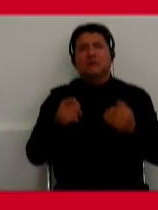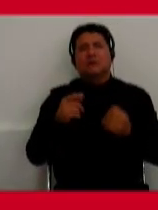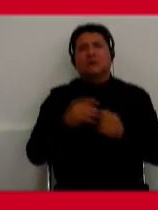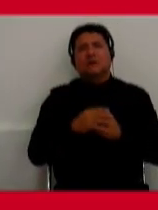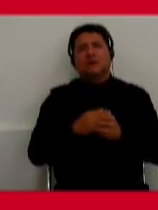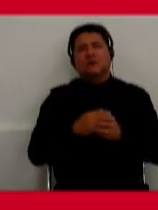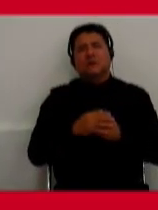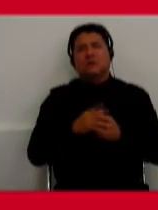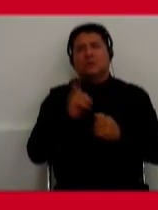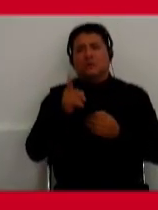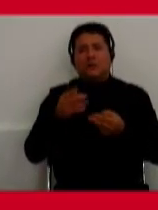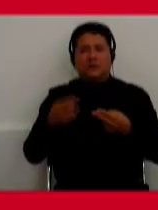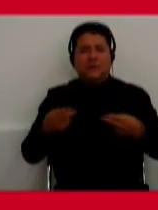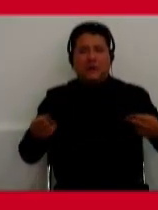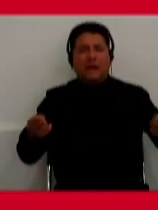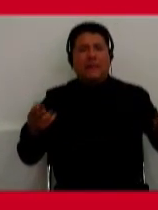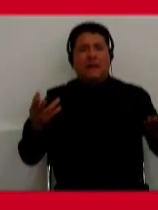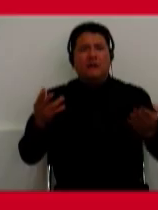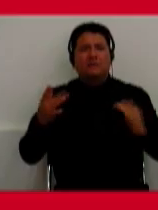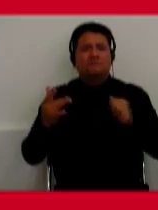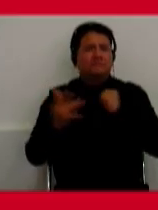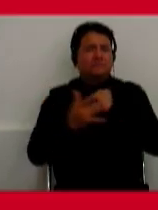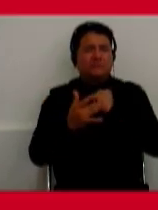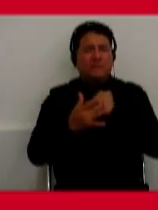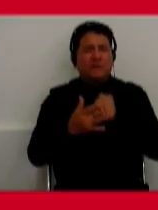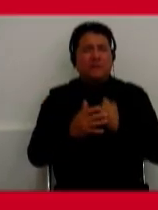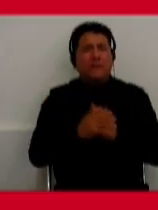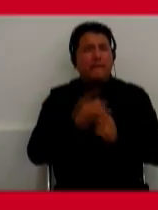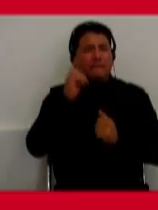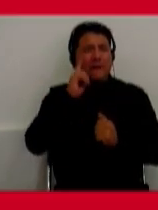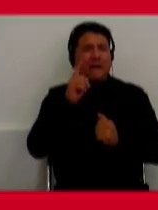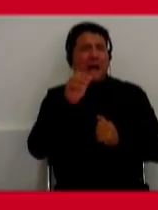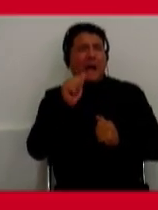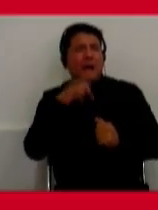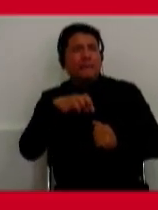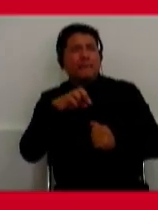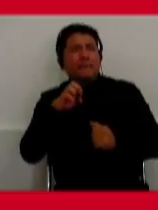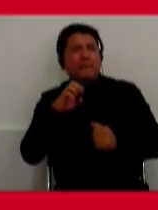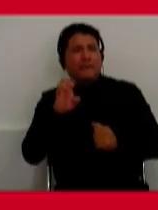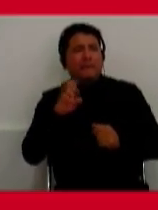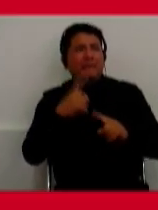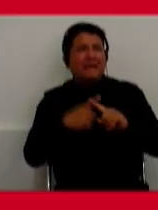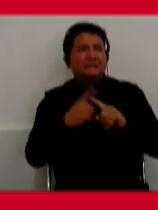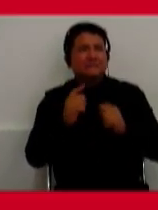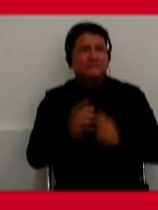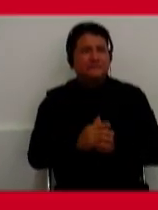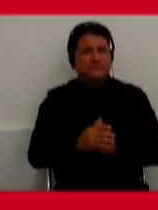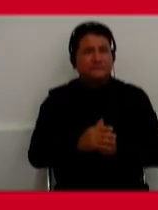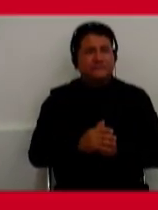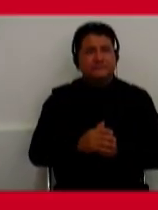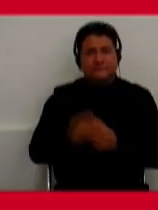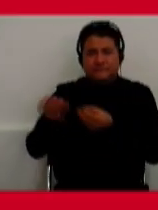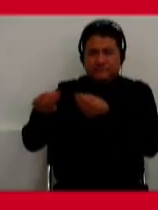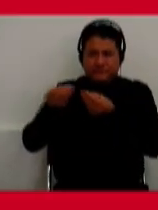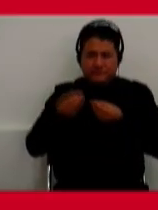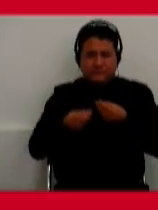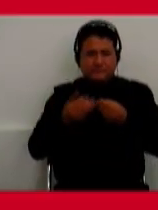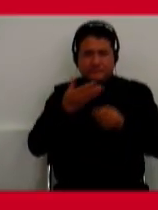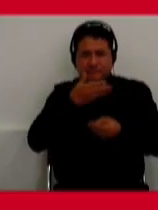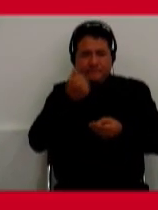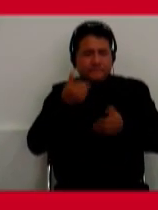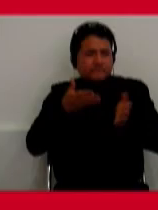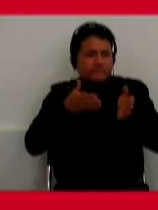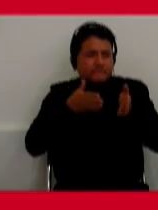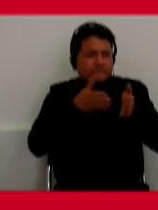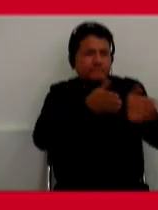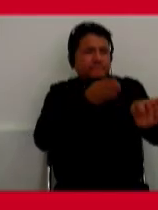herramienta técnica, y la priorización con el Apex. Entonces nosotros exportamos al Apex, que nos va a dar la mejor ruta financiera, y con